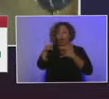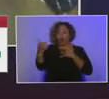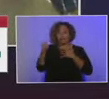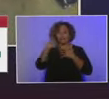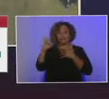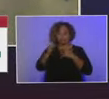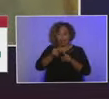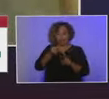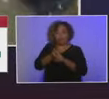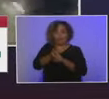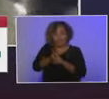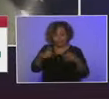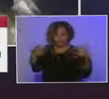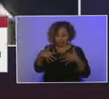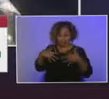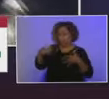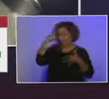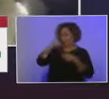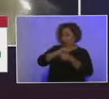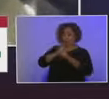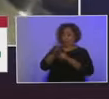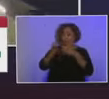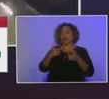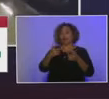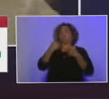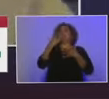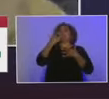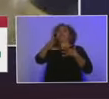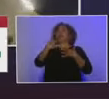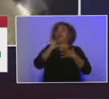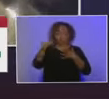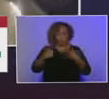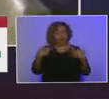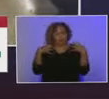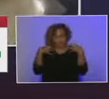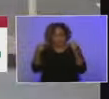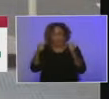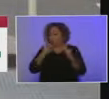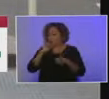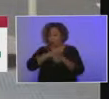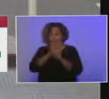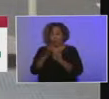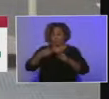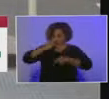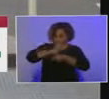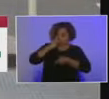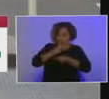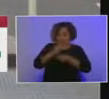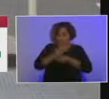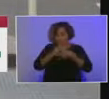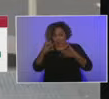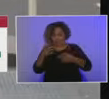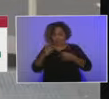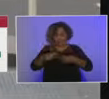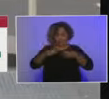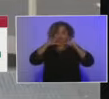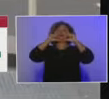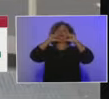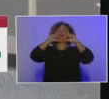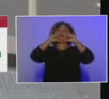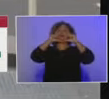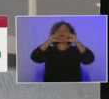que me dio. Me asusté, pensé que había sido eso. Afortunadamente estoy bien, gracias a Dios. Me voy a cuidar mucho. Y me voy a poner siempre esta máscara